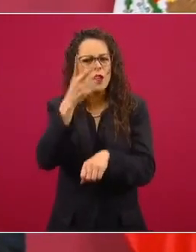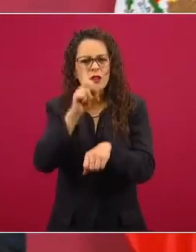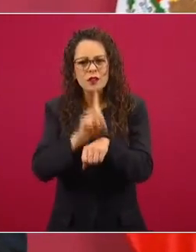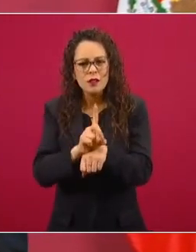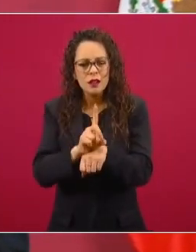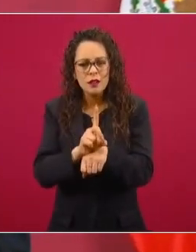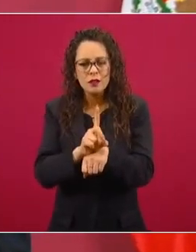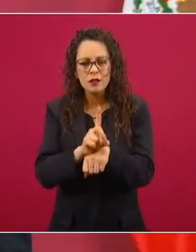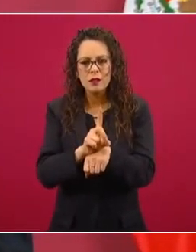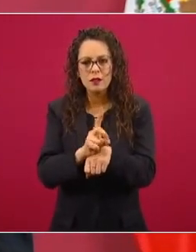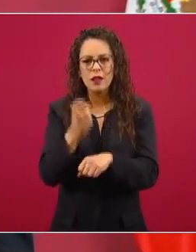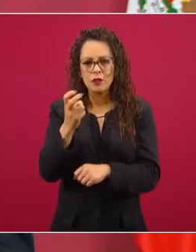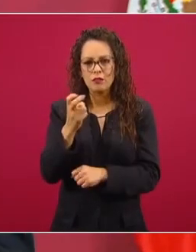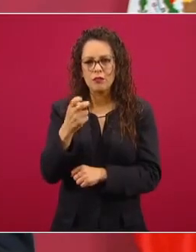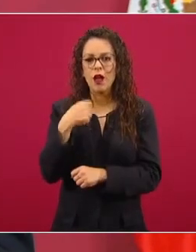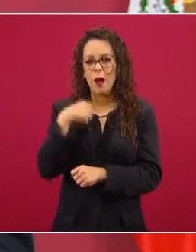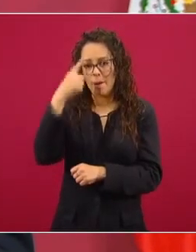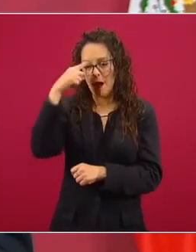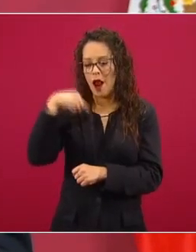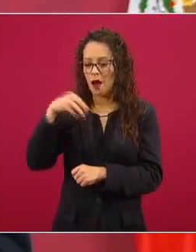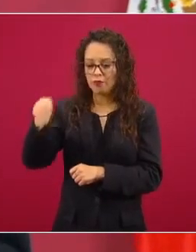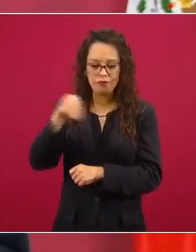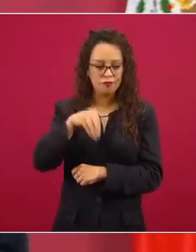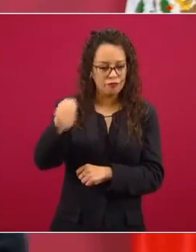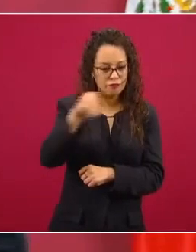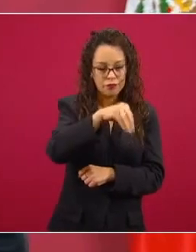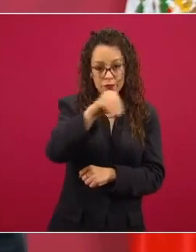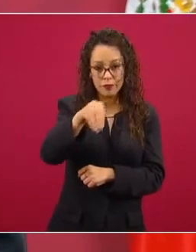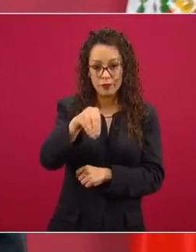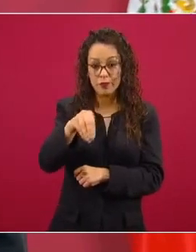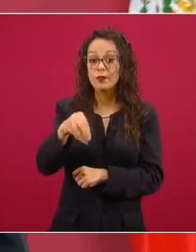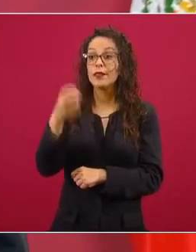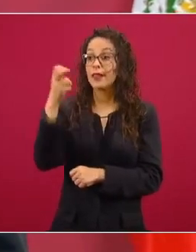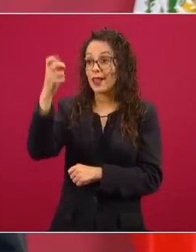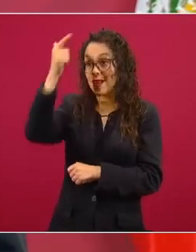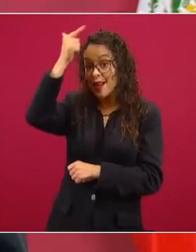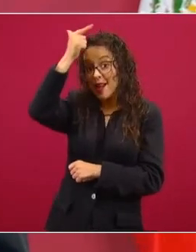Y en la noche fue cuando